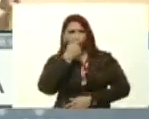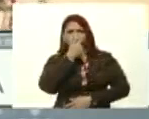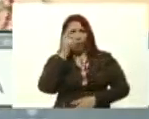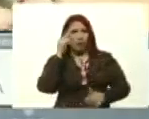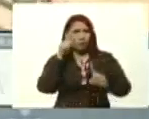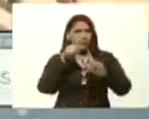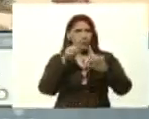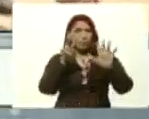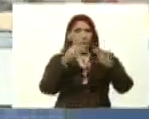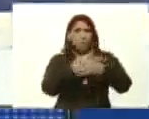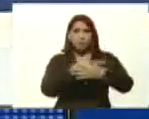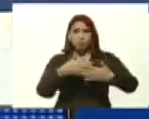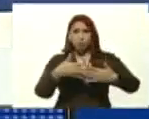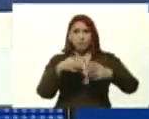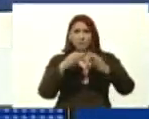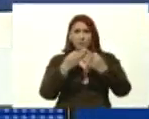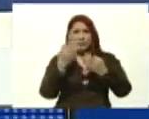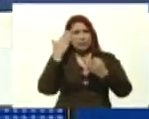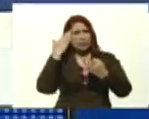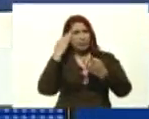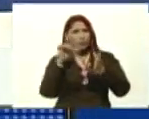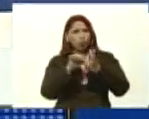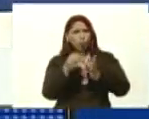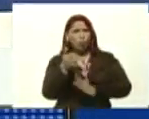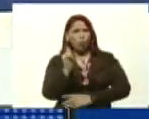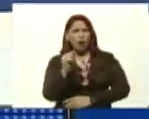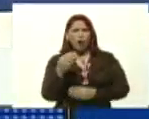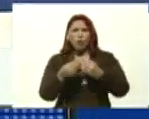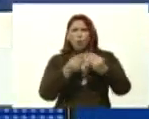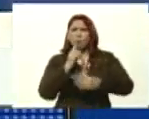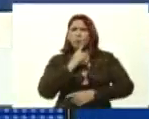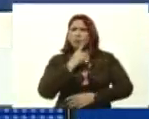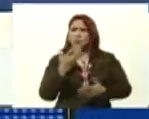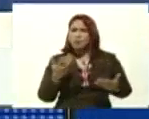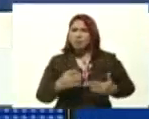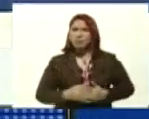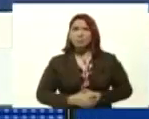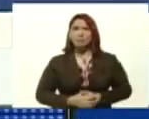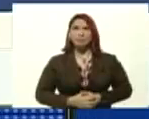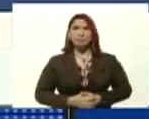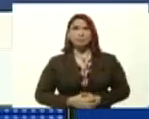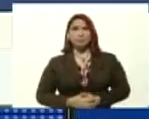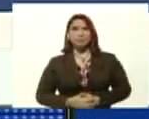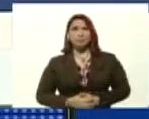7 millones de familias, sabemos dónde están, sabemos cómo se llaman.